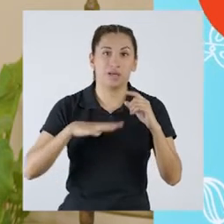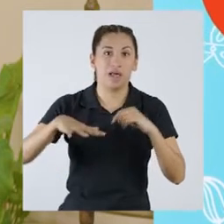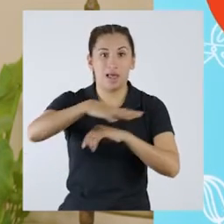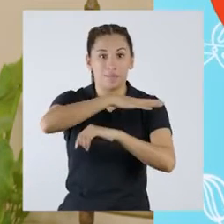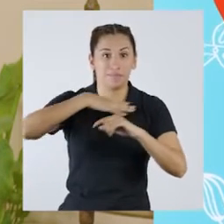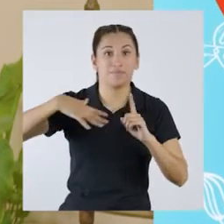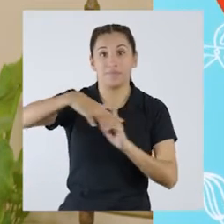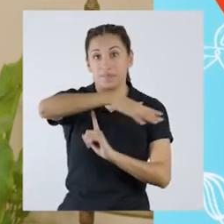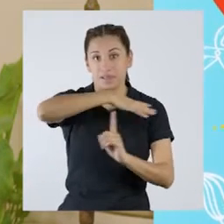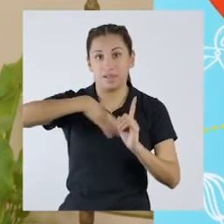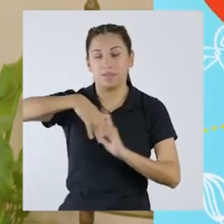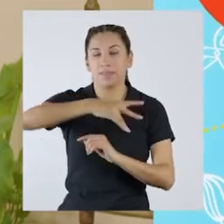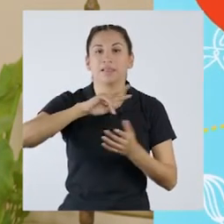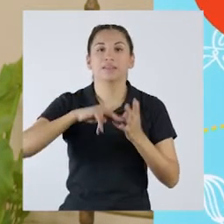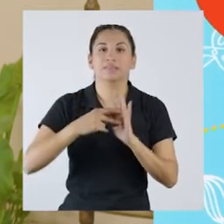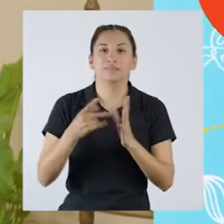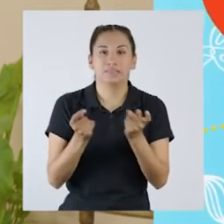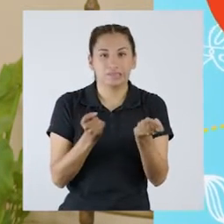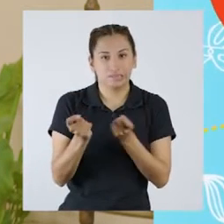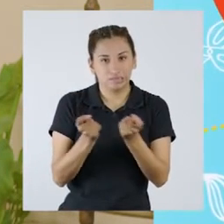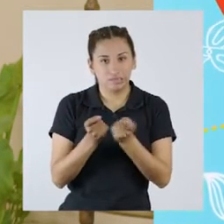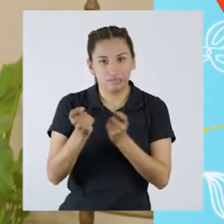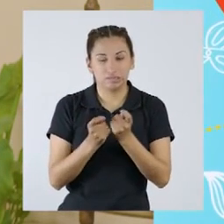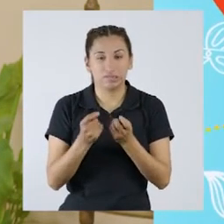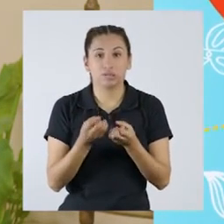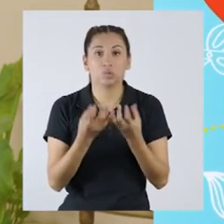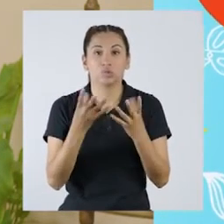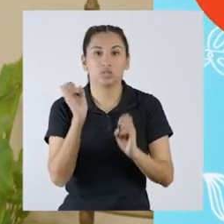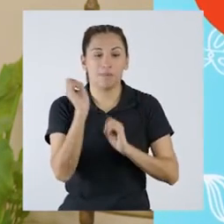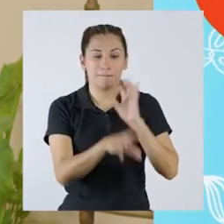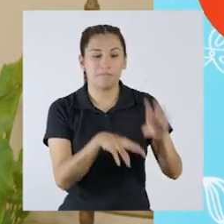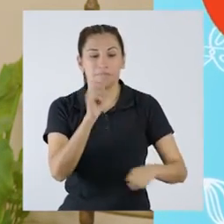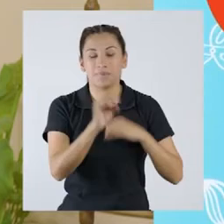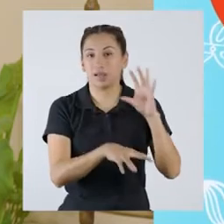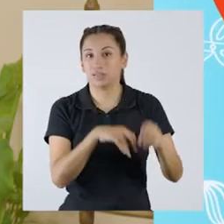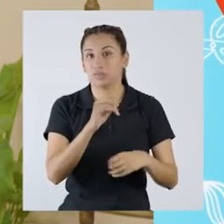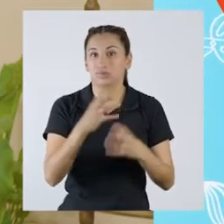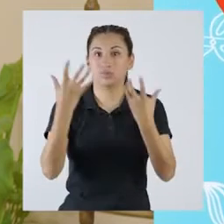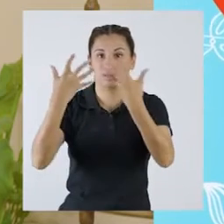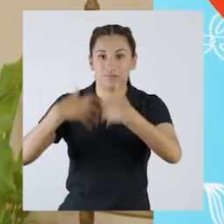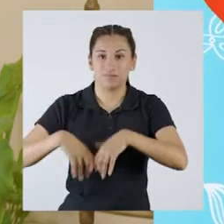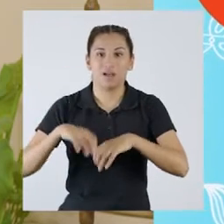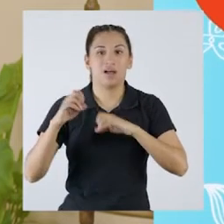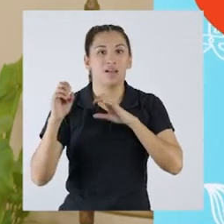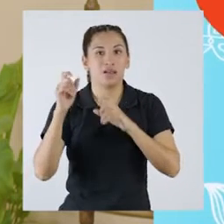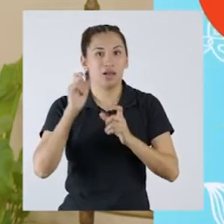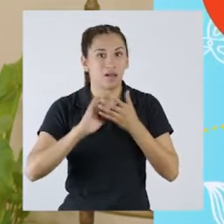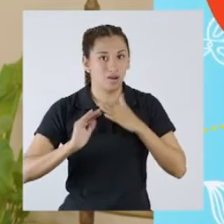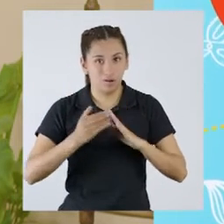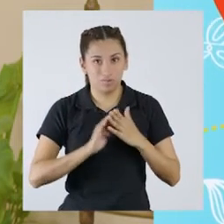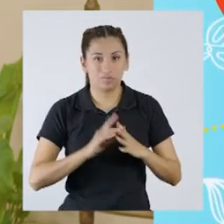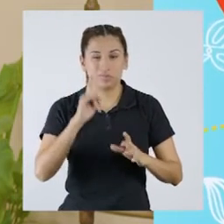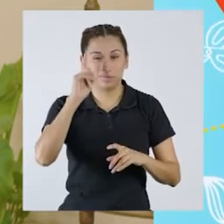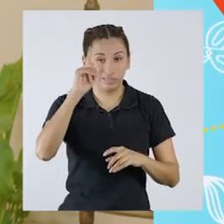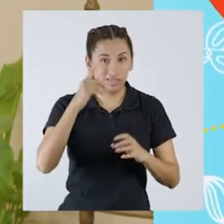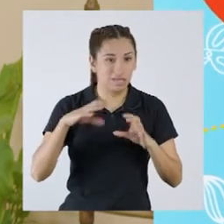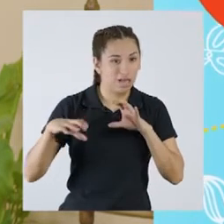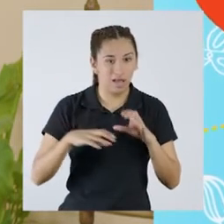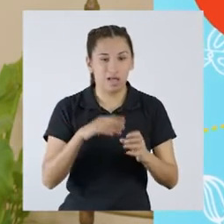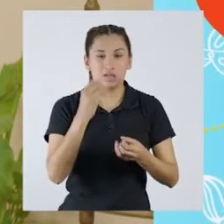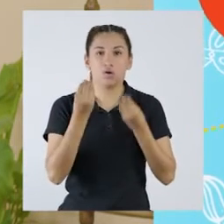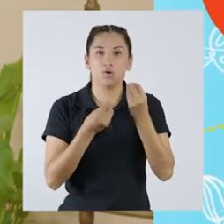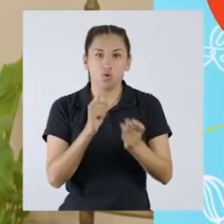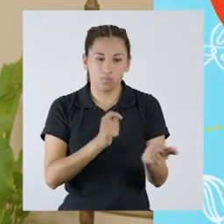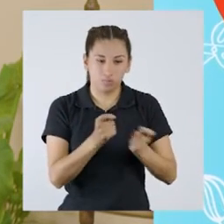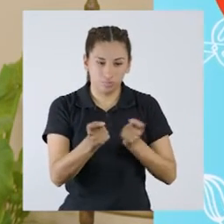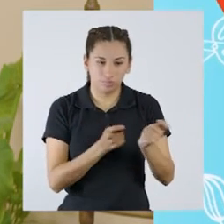la atmósfera. Es decir, que se regule la cantidad de desechos que genera la industria, se generen iniciativas